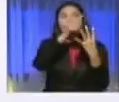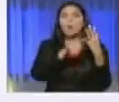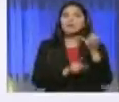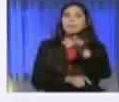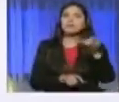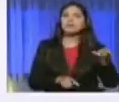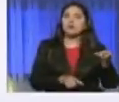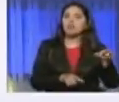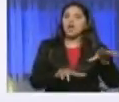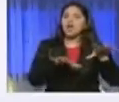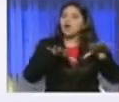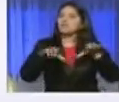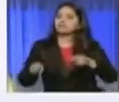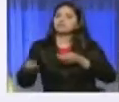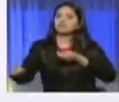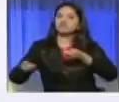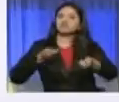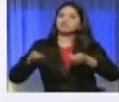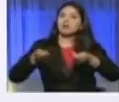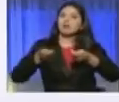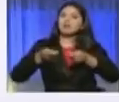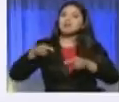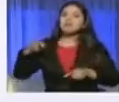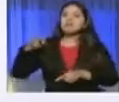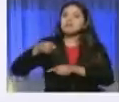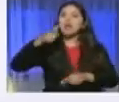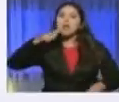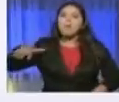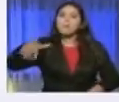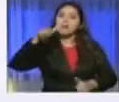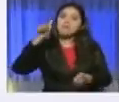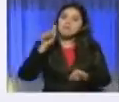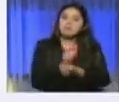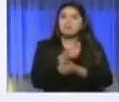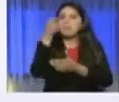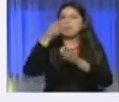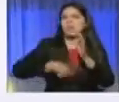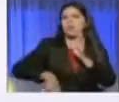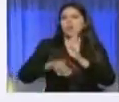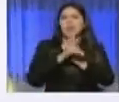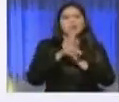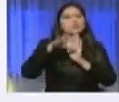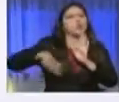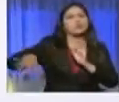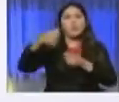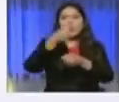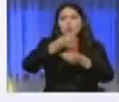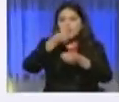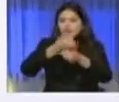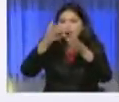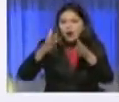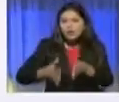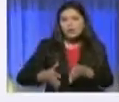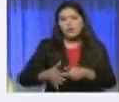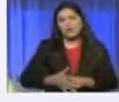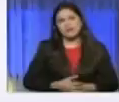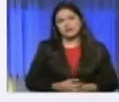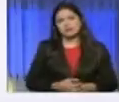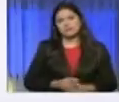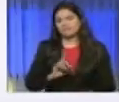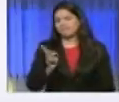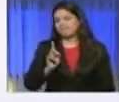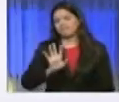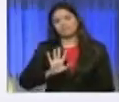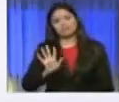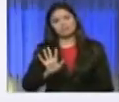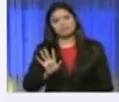todas las riquezas del país y esclavizan a los pueblos y le niegan los derechos a los trabajadores, a las trabajadoras, ¿no?